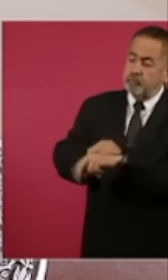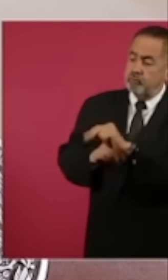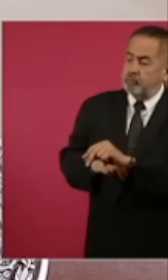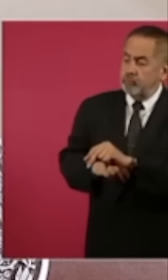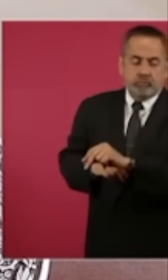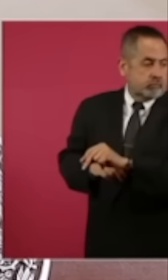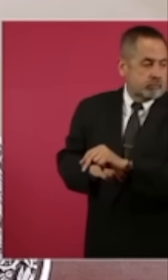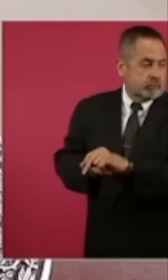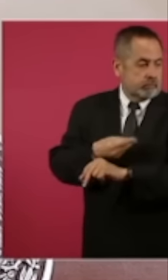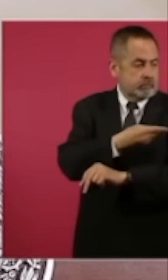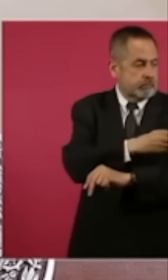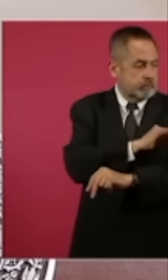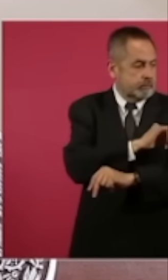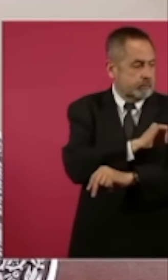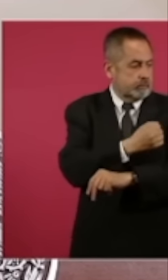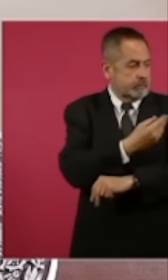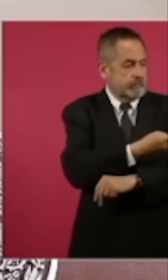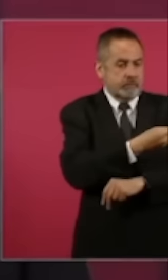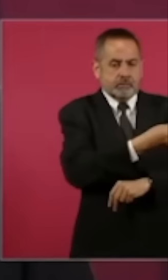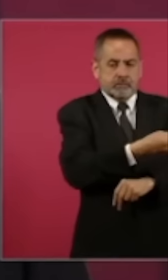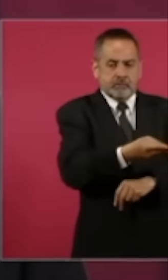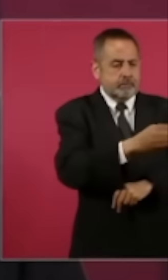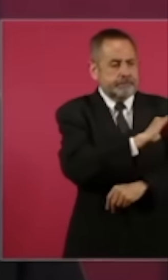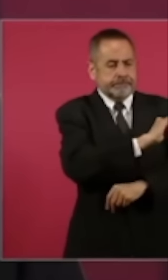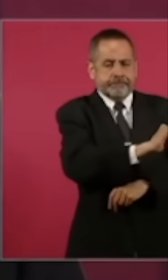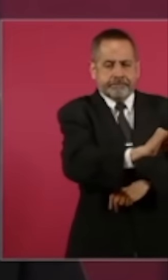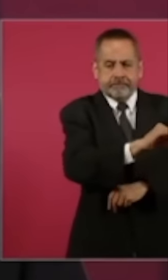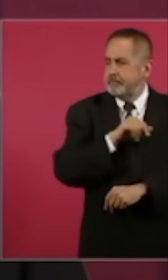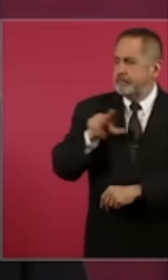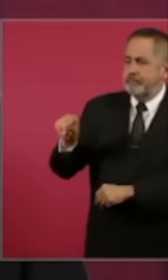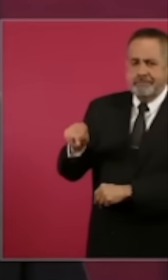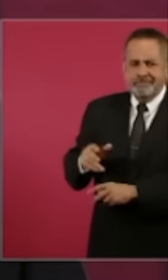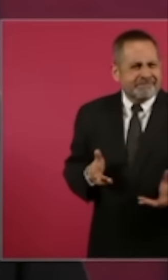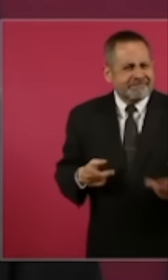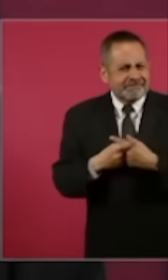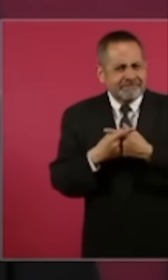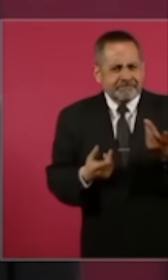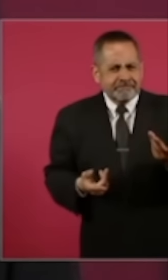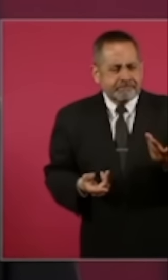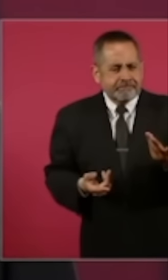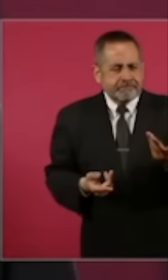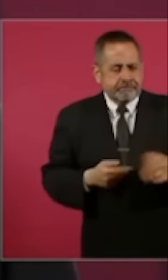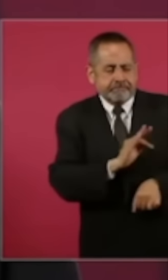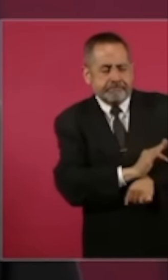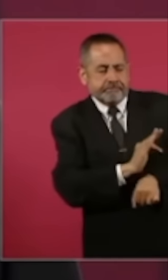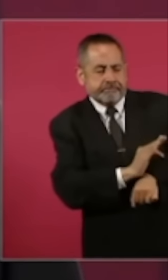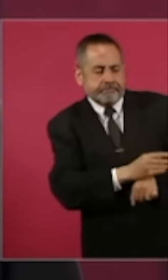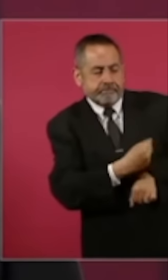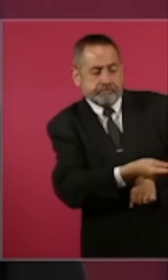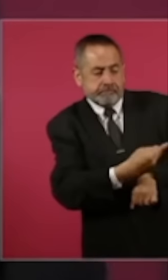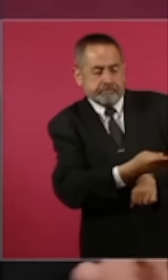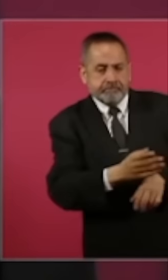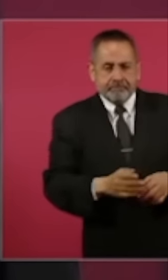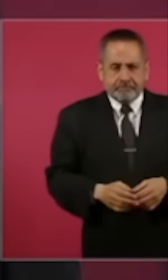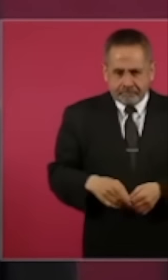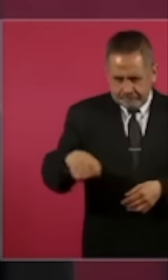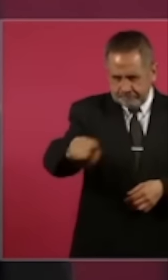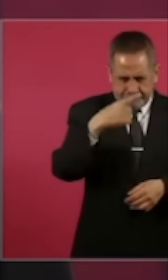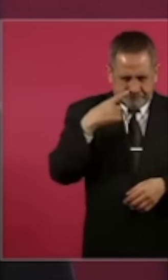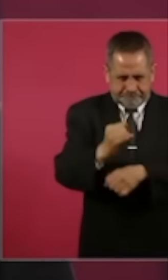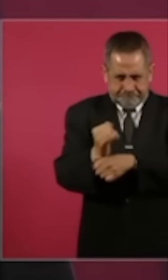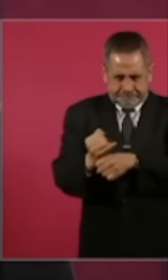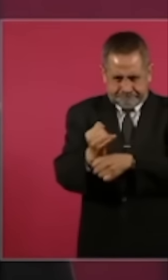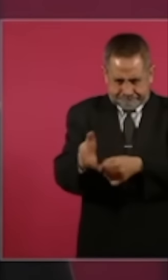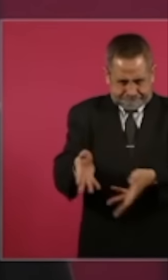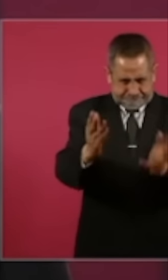pero sí hay otros que son monopolios, que son protegidos. Hagan la investigación